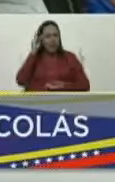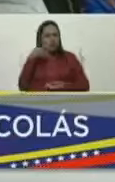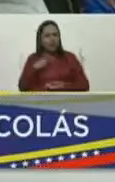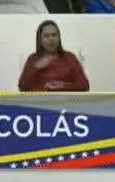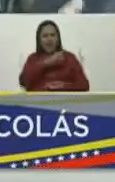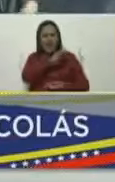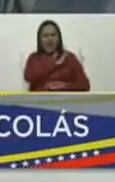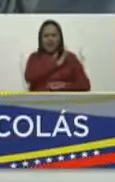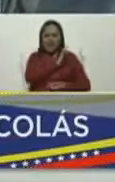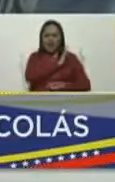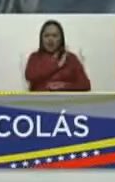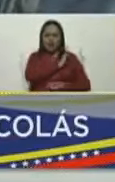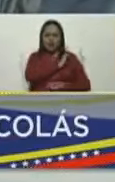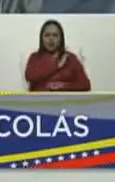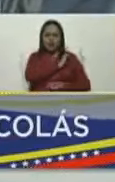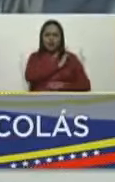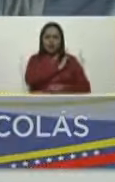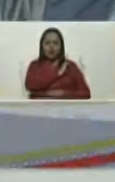enero